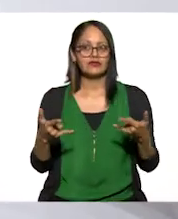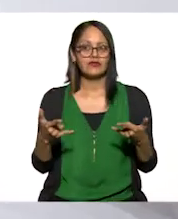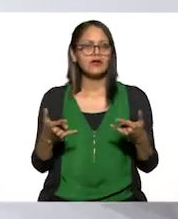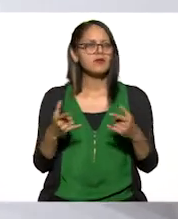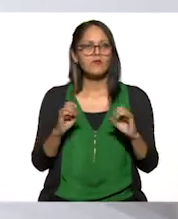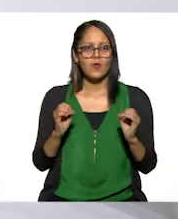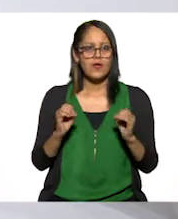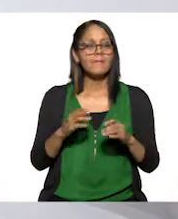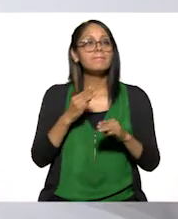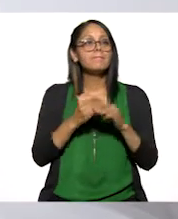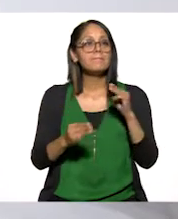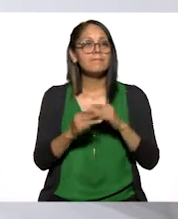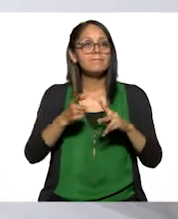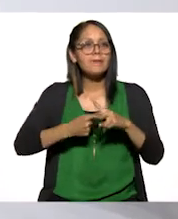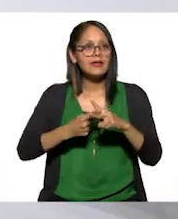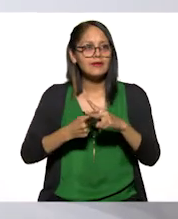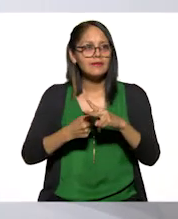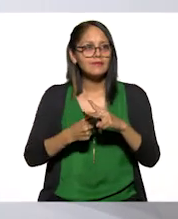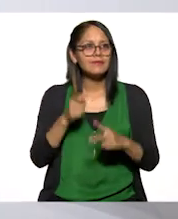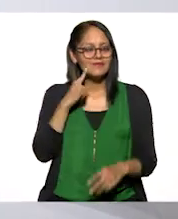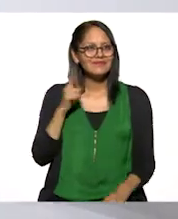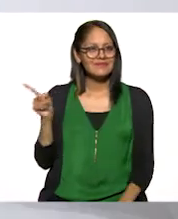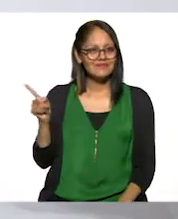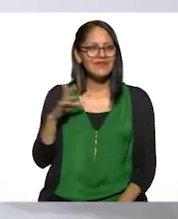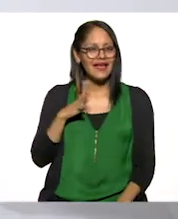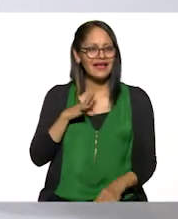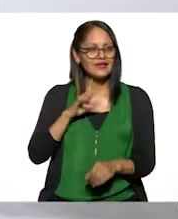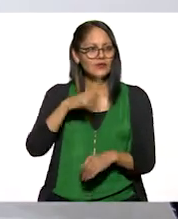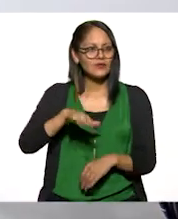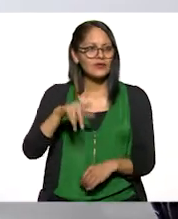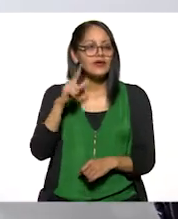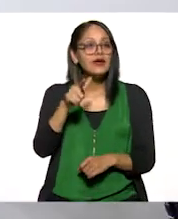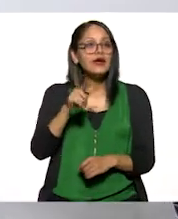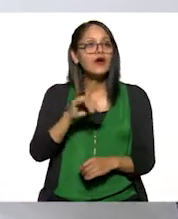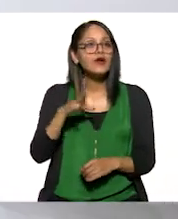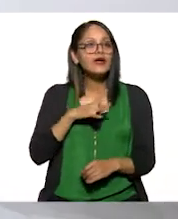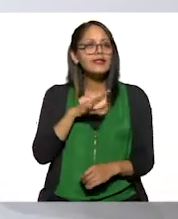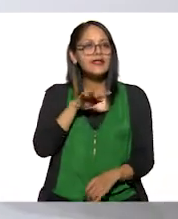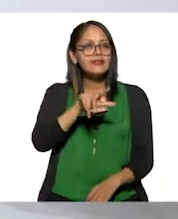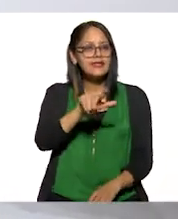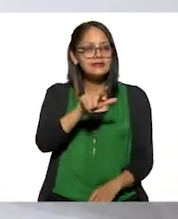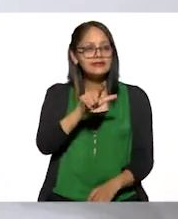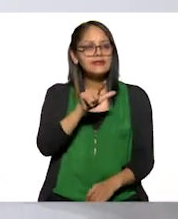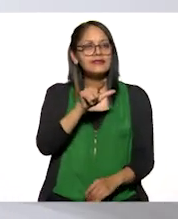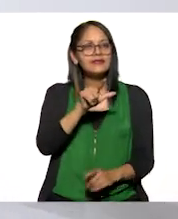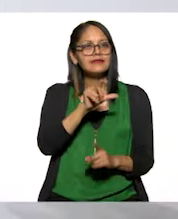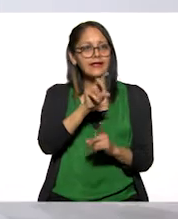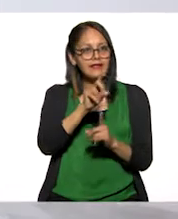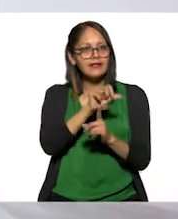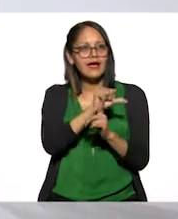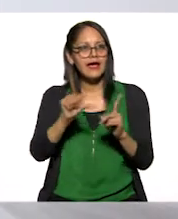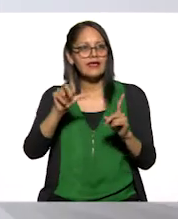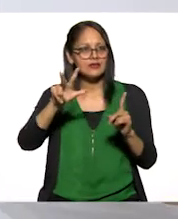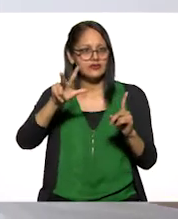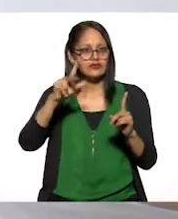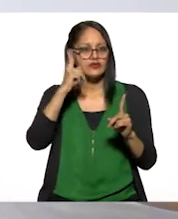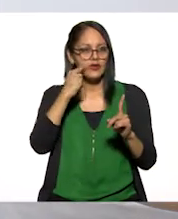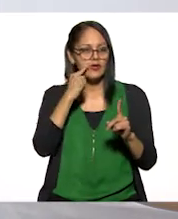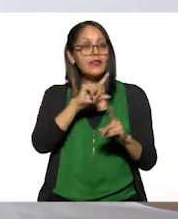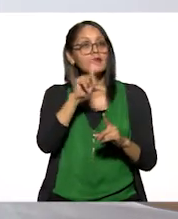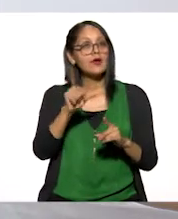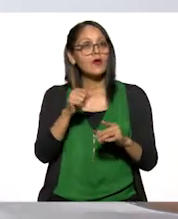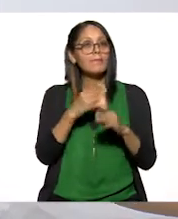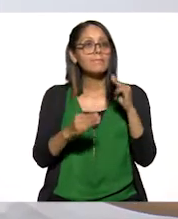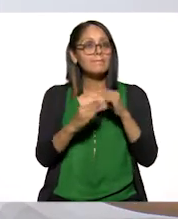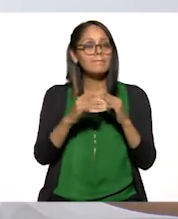No. Matemáticas. Aquí está una de las que estamos buscando. Sí, sí, sí. Y esa es de 17:30 a 18 horas. Sí. Luego tenemos lengua